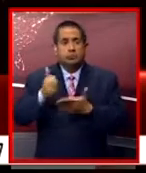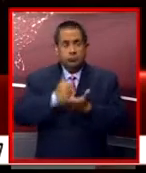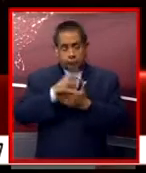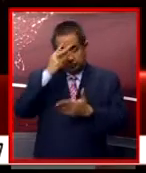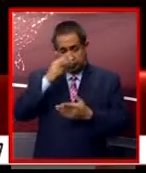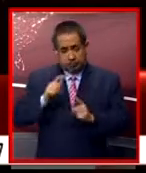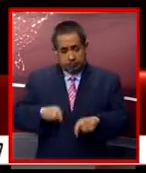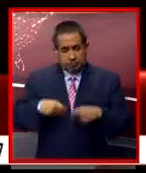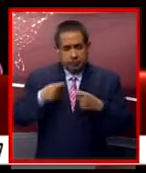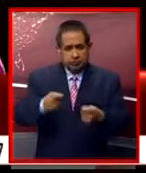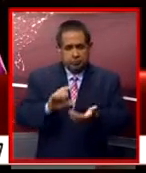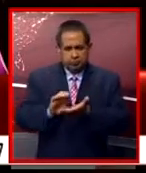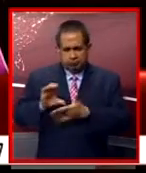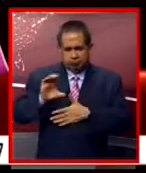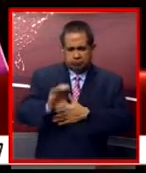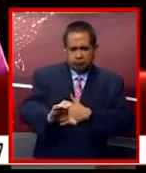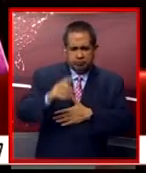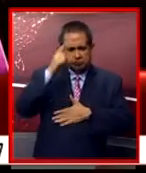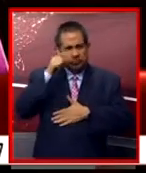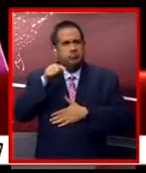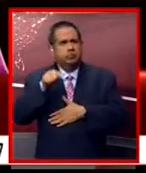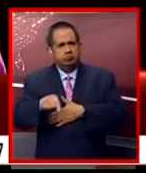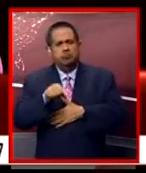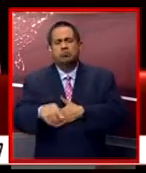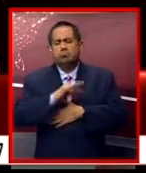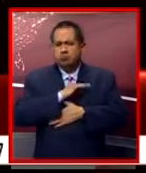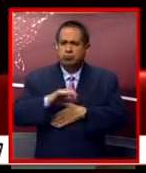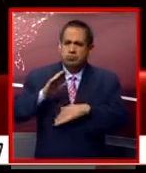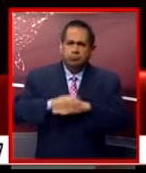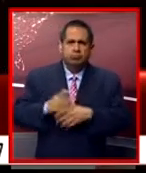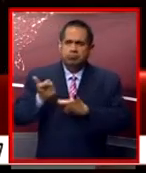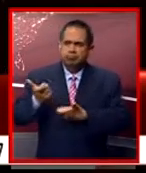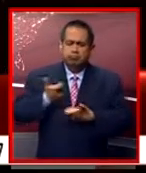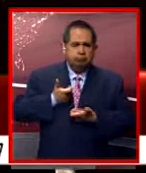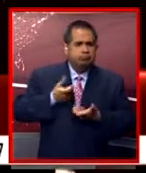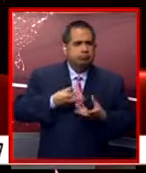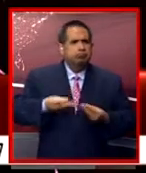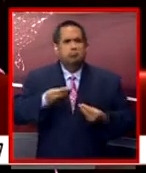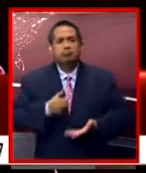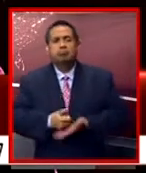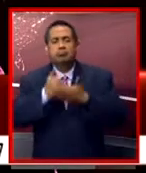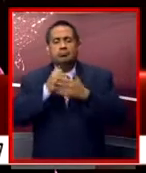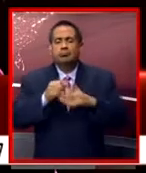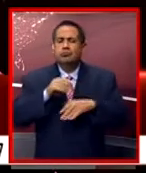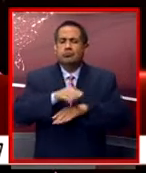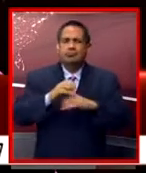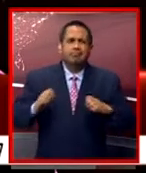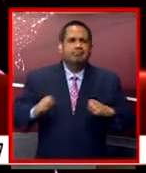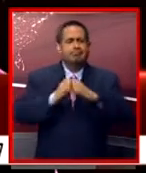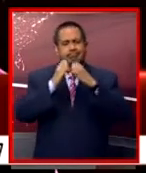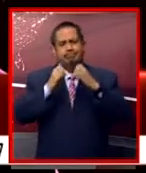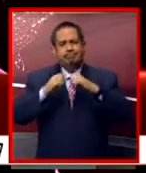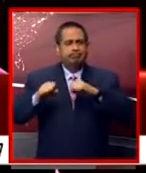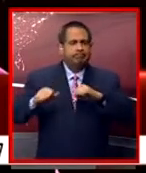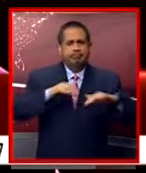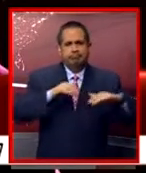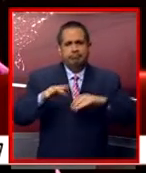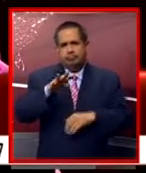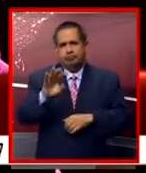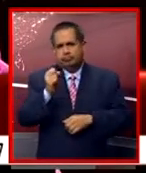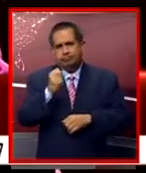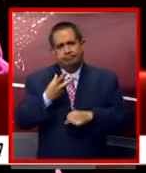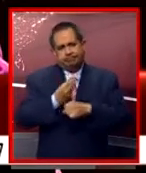México con la finalidad de que pueda contar con mayores recursos para atender la emergencia derivada de los daños del sismo del pasado 19